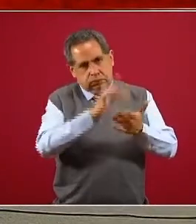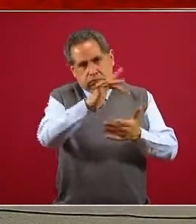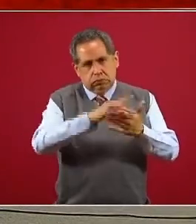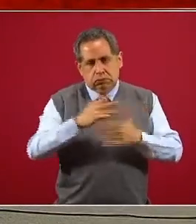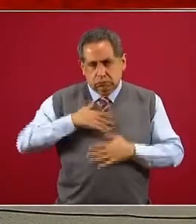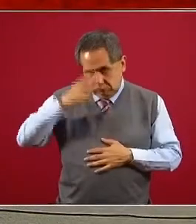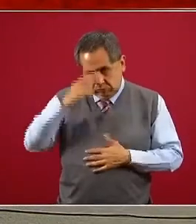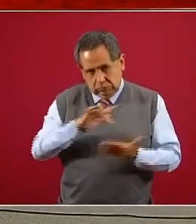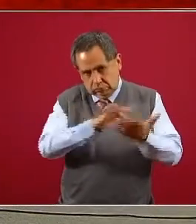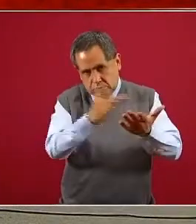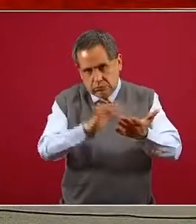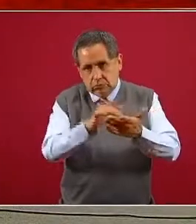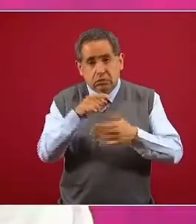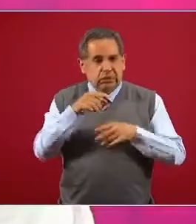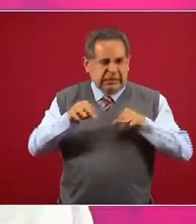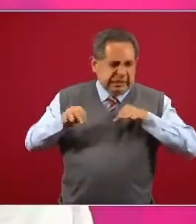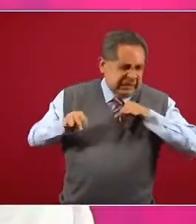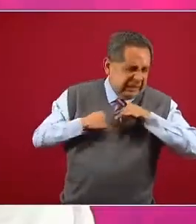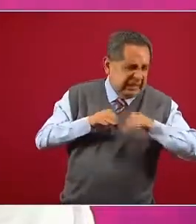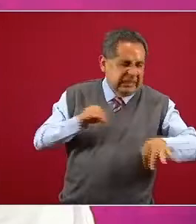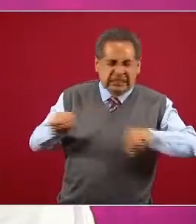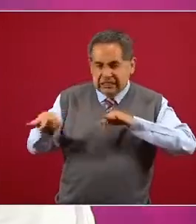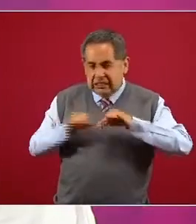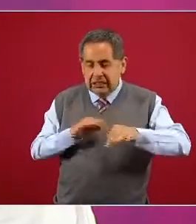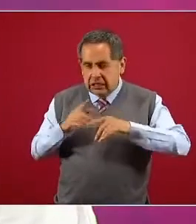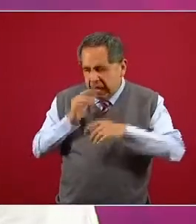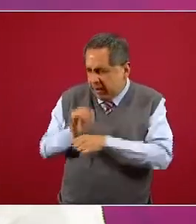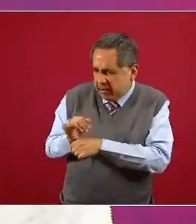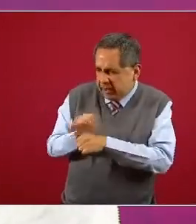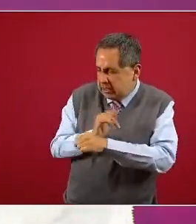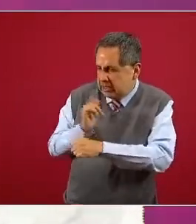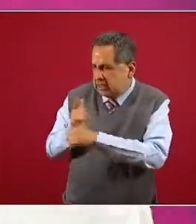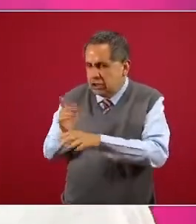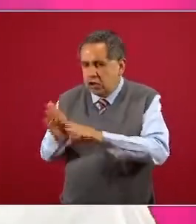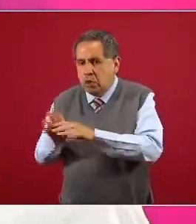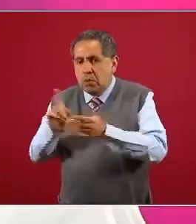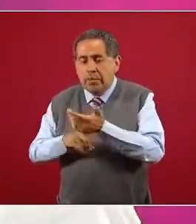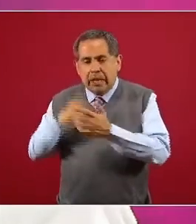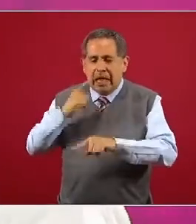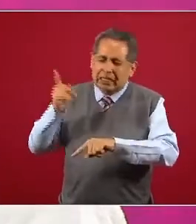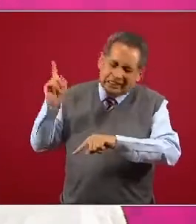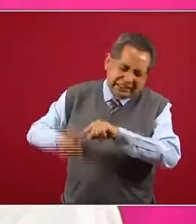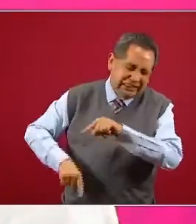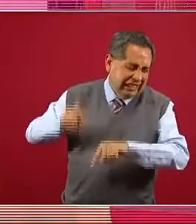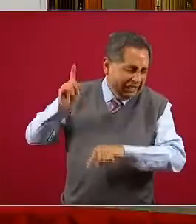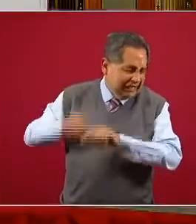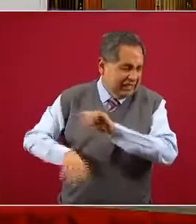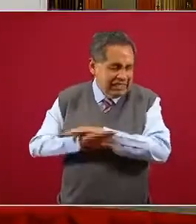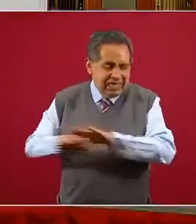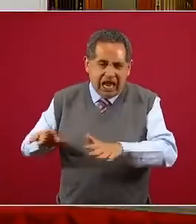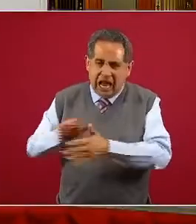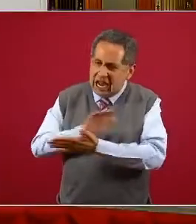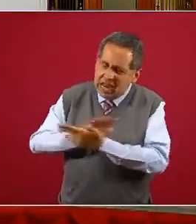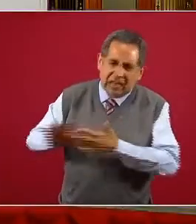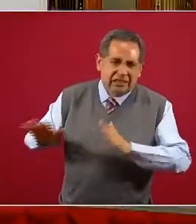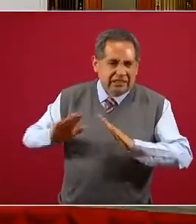mexicano por el trabajo que están haciendo de justamente limpiar un